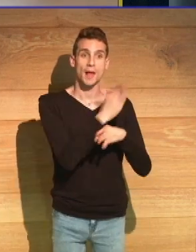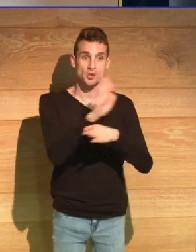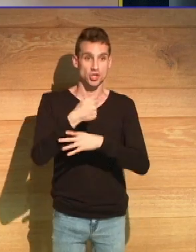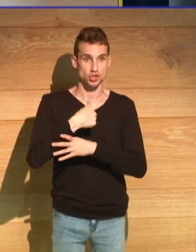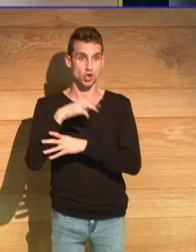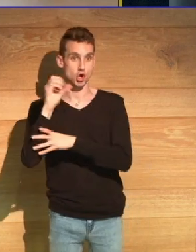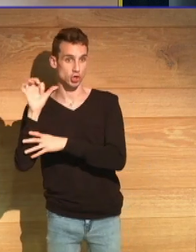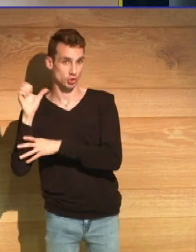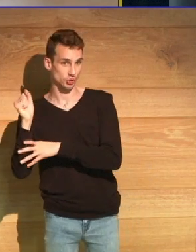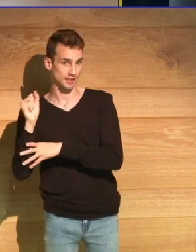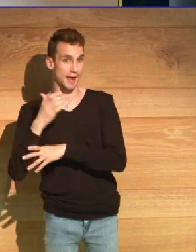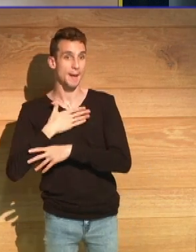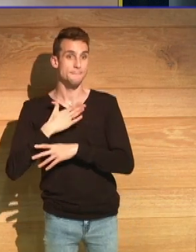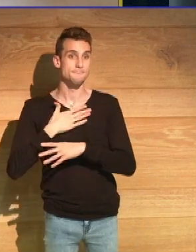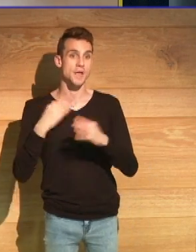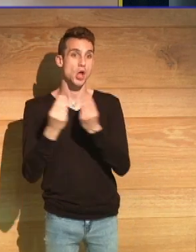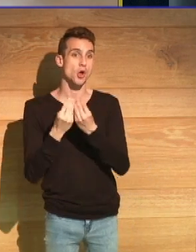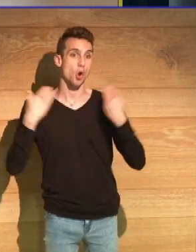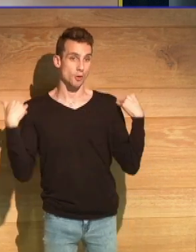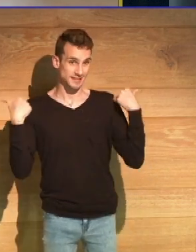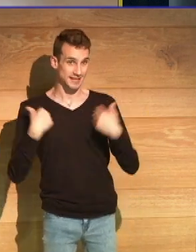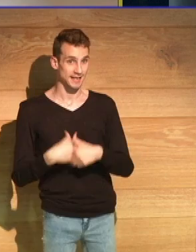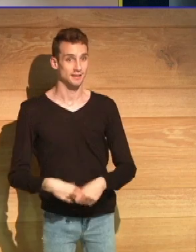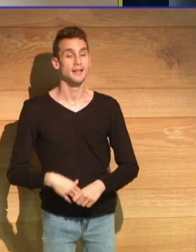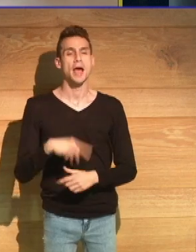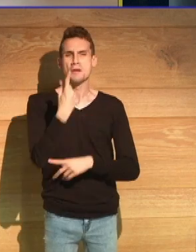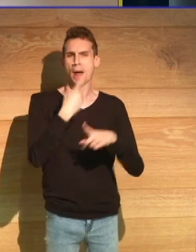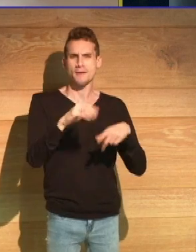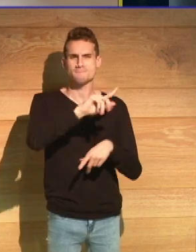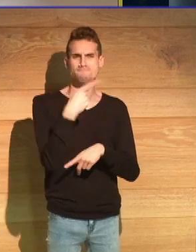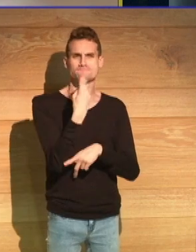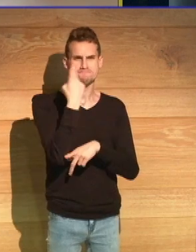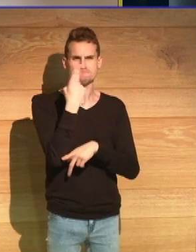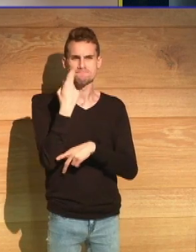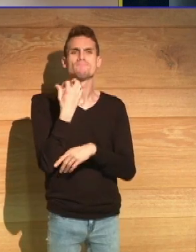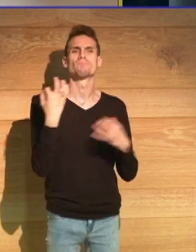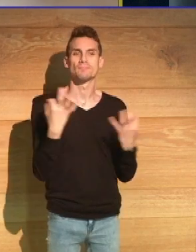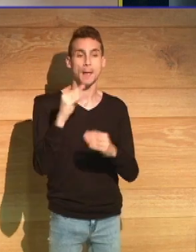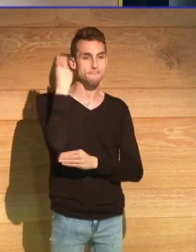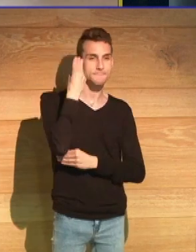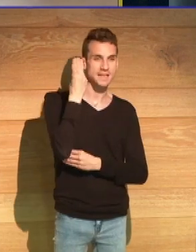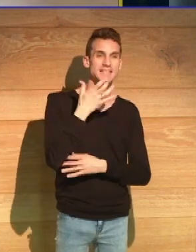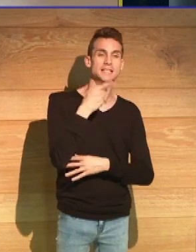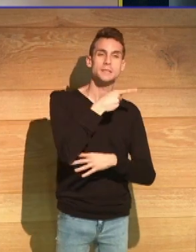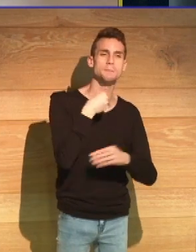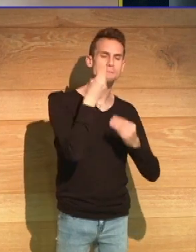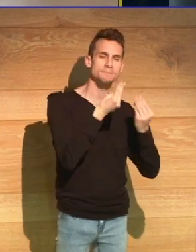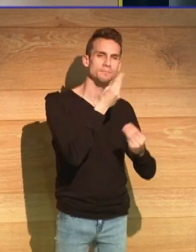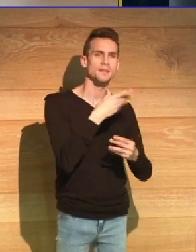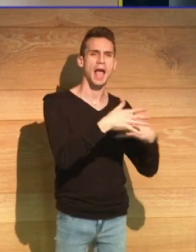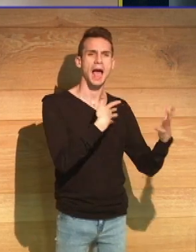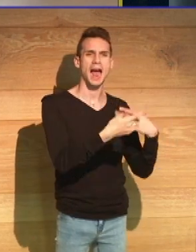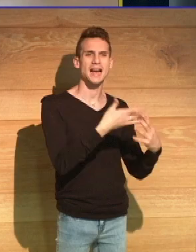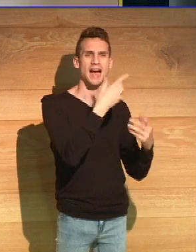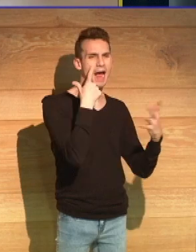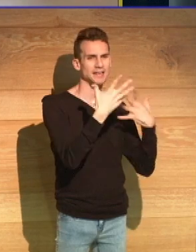Rosa, mi cocomisaria, había una cosa que nos parecía muy interesante, que era pensar Si te preguntas quién es el artista de más impacto en el